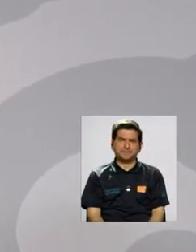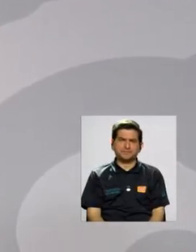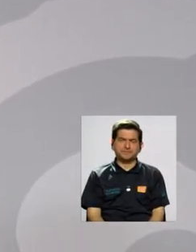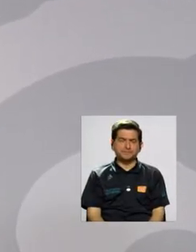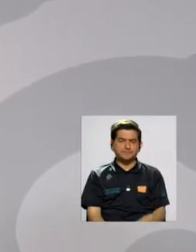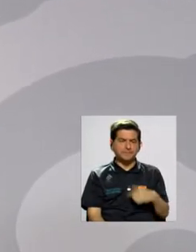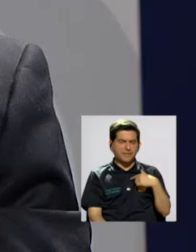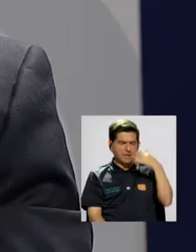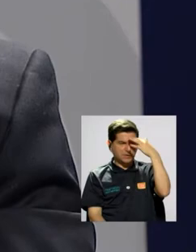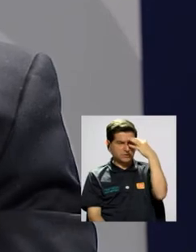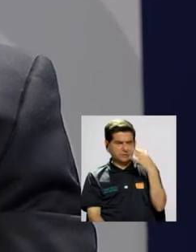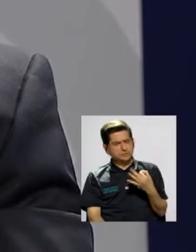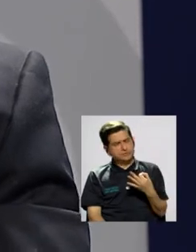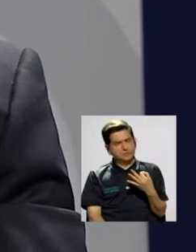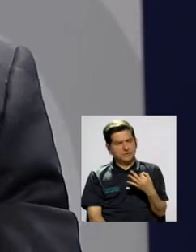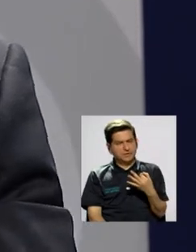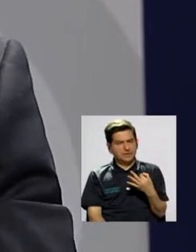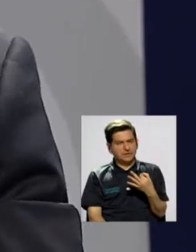Yo creo que ahí hay